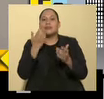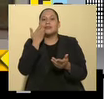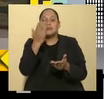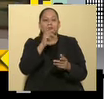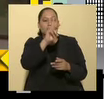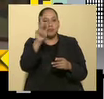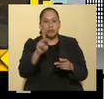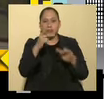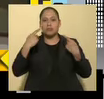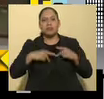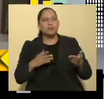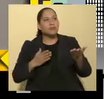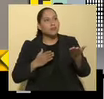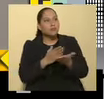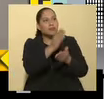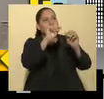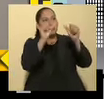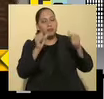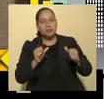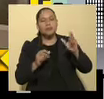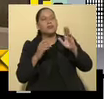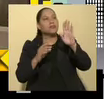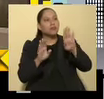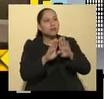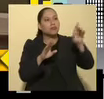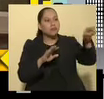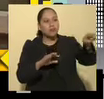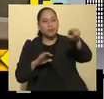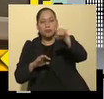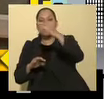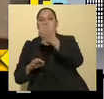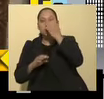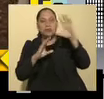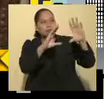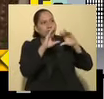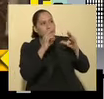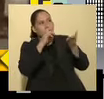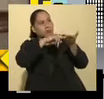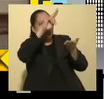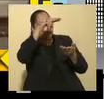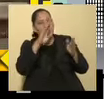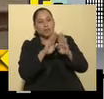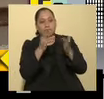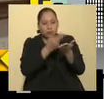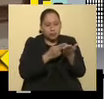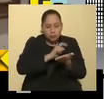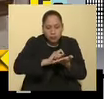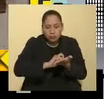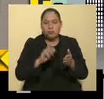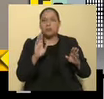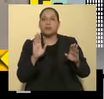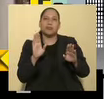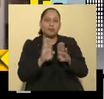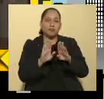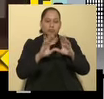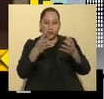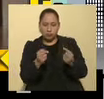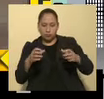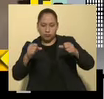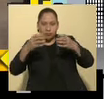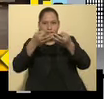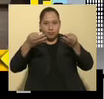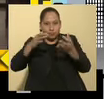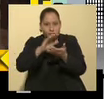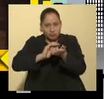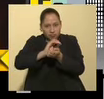tuviera acceso al arte a partir de estas escuelas donde enseñaban a pintar, a dibujar, a hacer escultura en barro, y también algo que